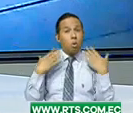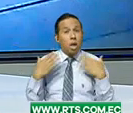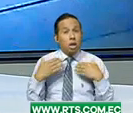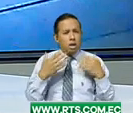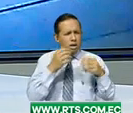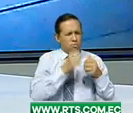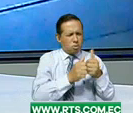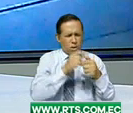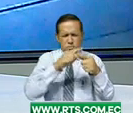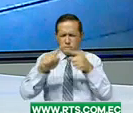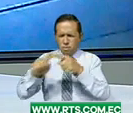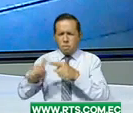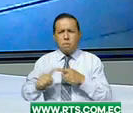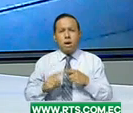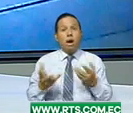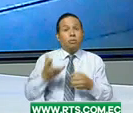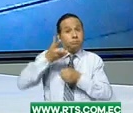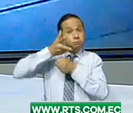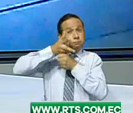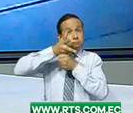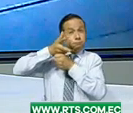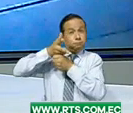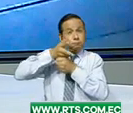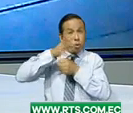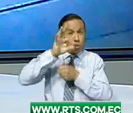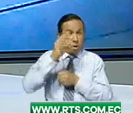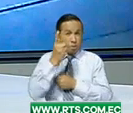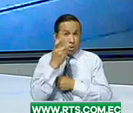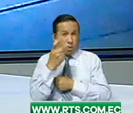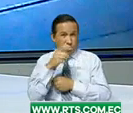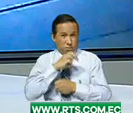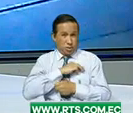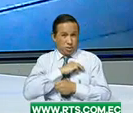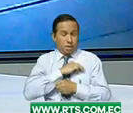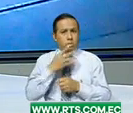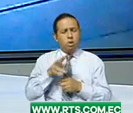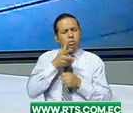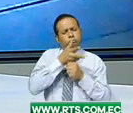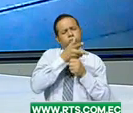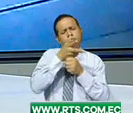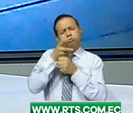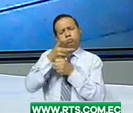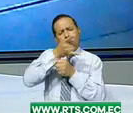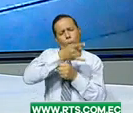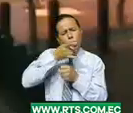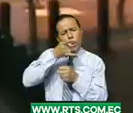las cámaras de la Corporación para la Seguridad Ciudadana de Guayaquil. Veamos de qué se trata.